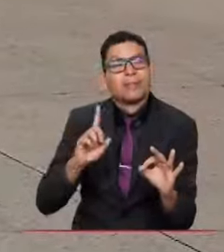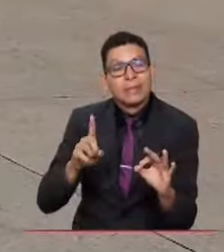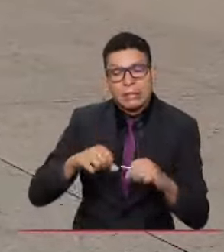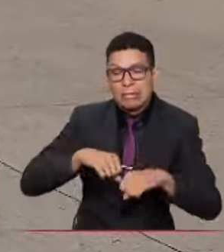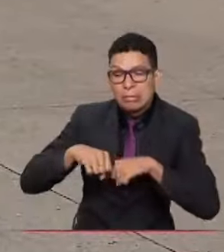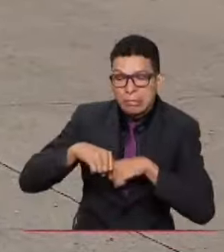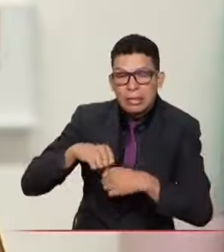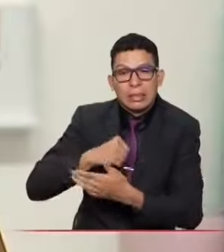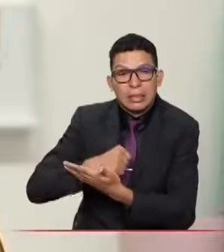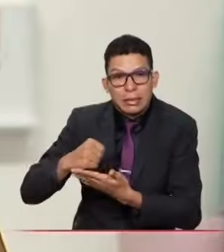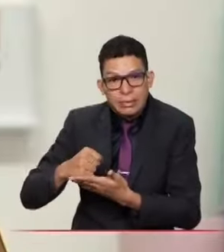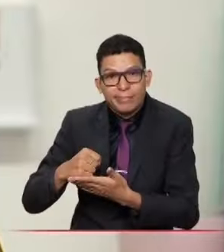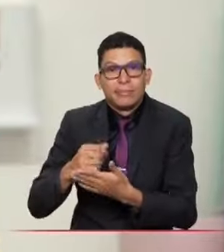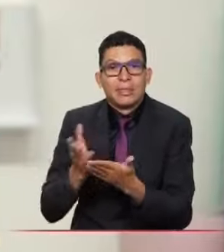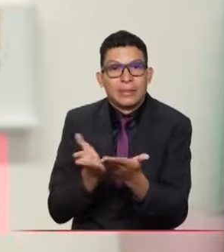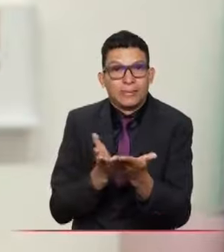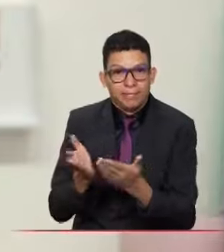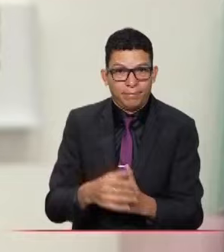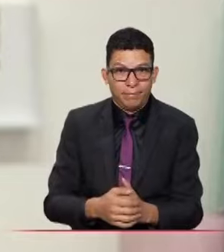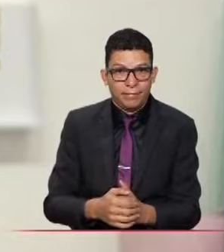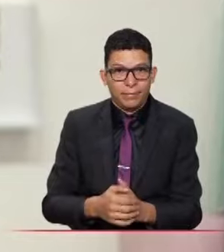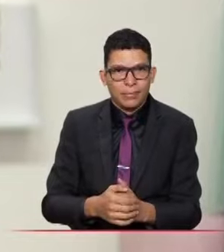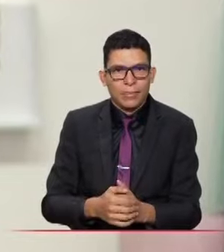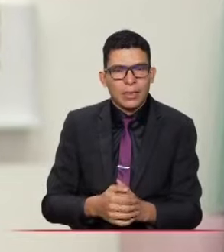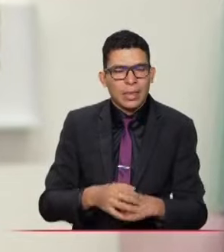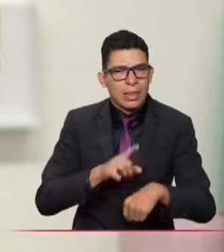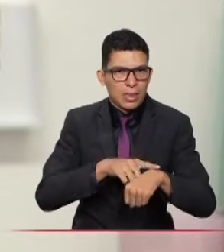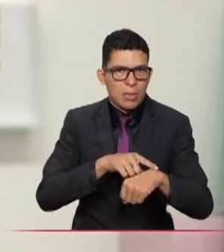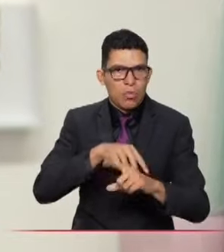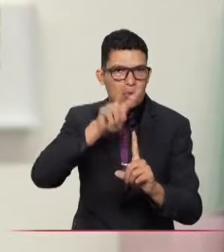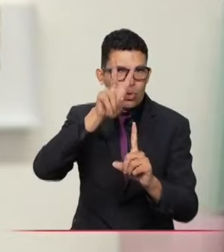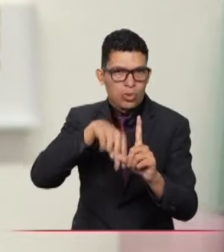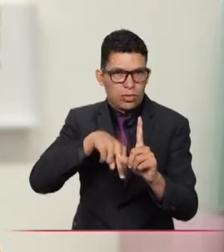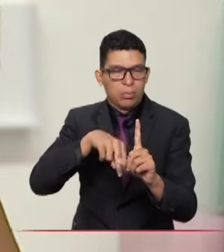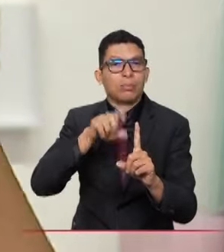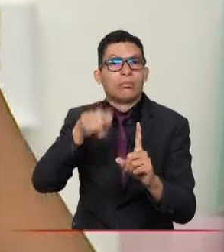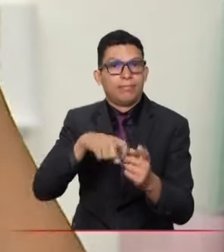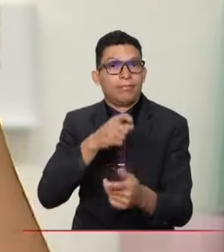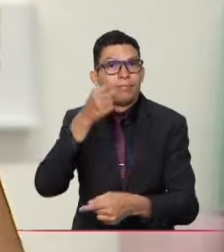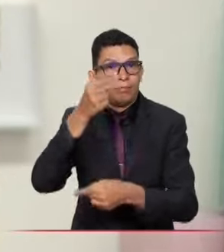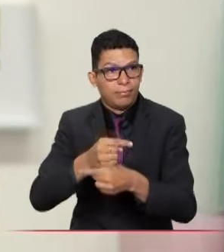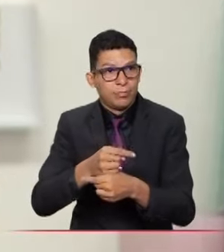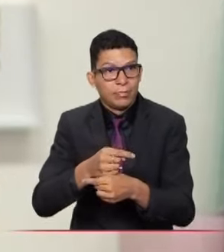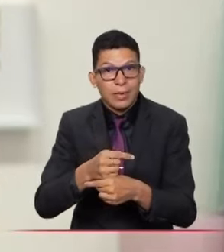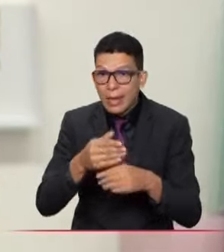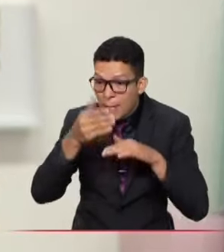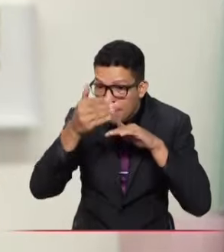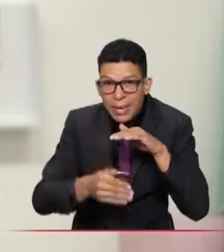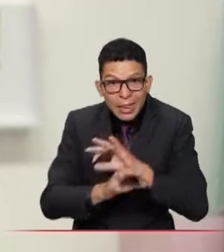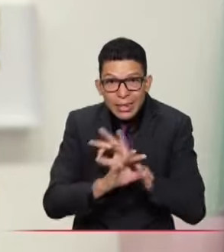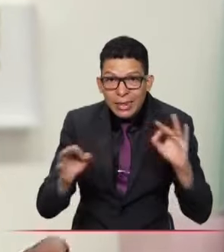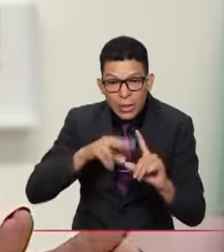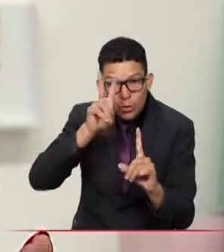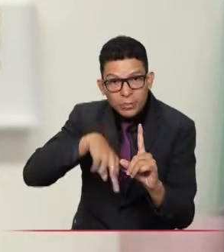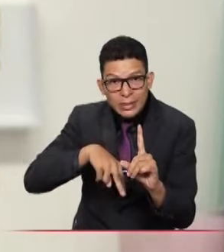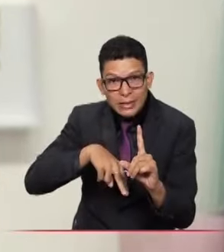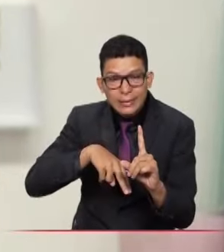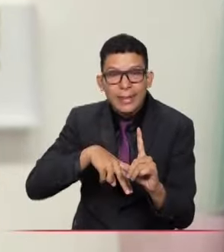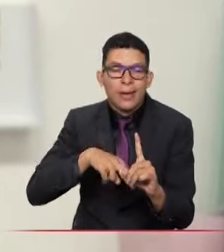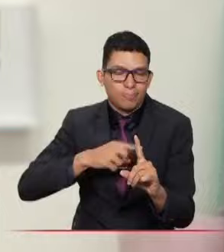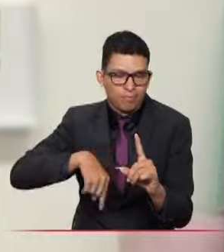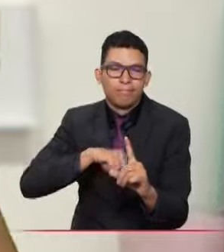trámites que tiene también unos términos de dos meses para que tú cumplas Y a partir de allí si no cumples con la obligación Ahí sí